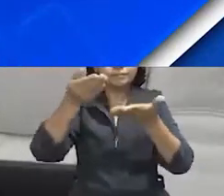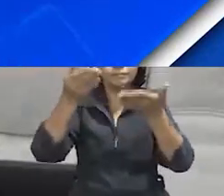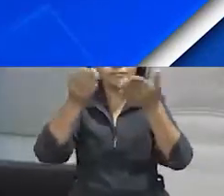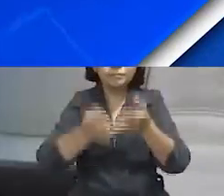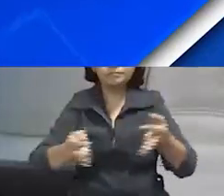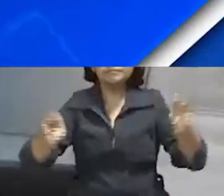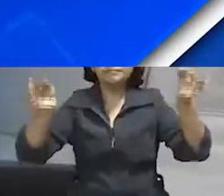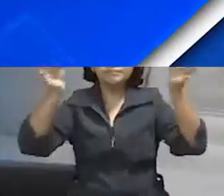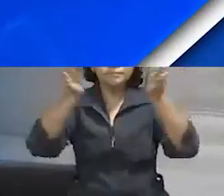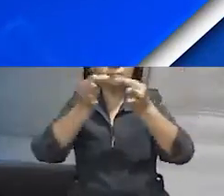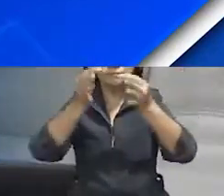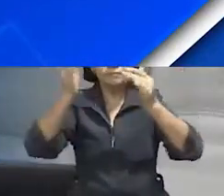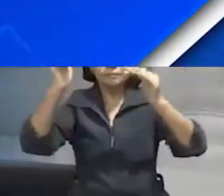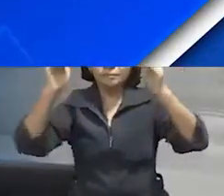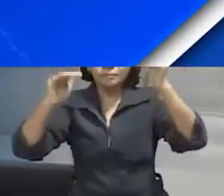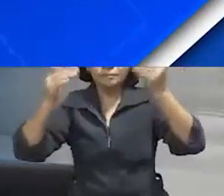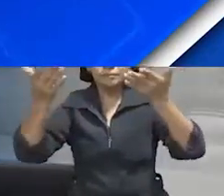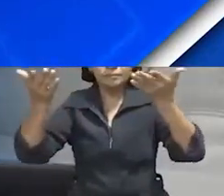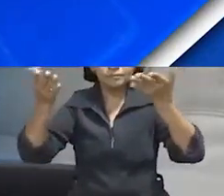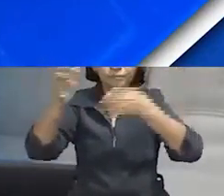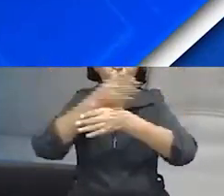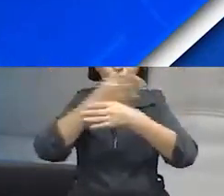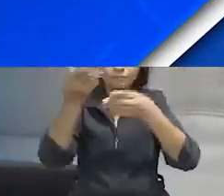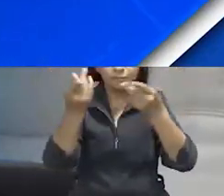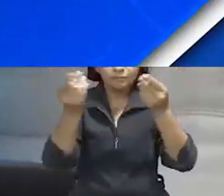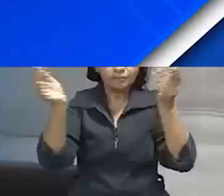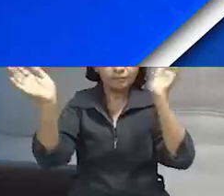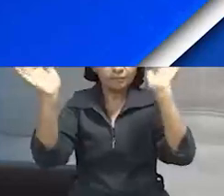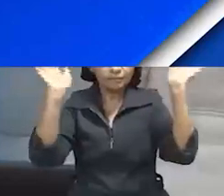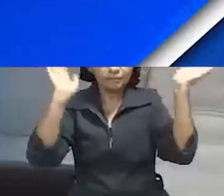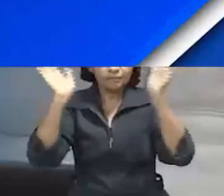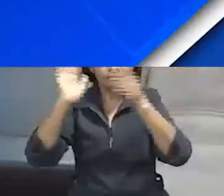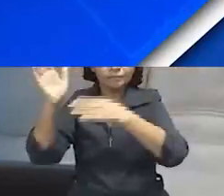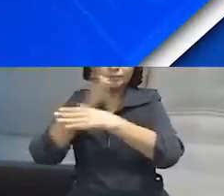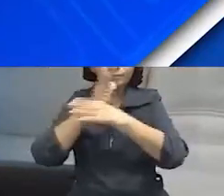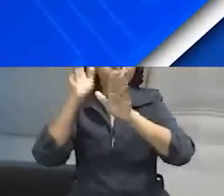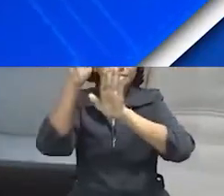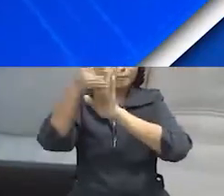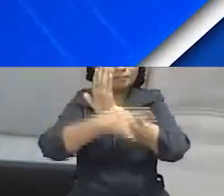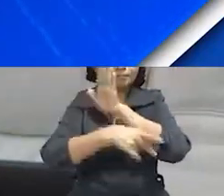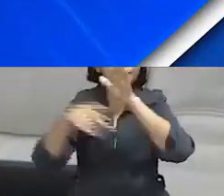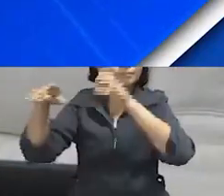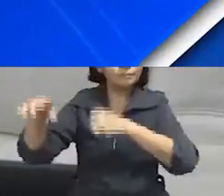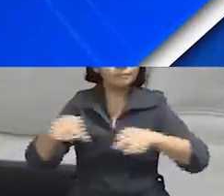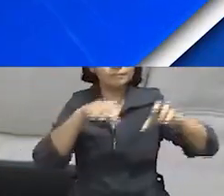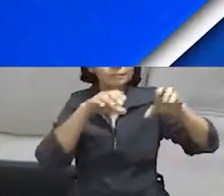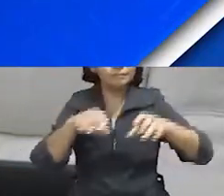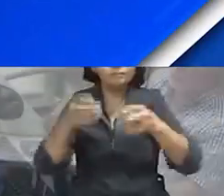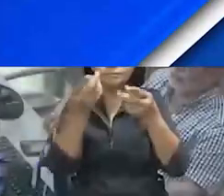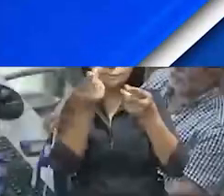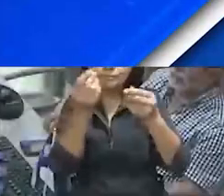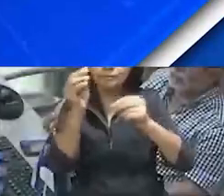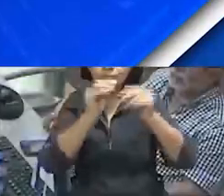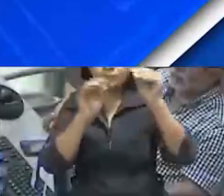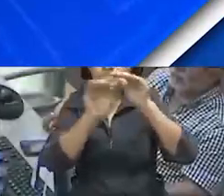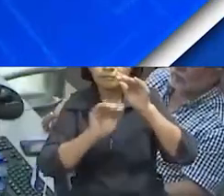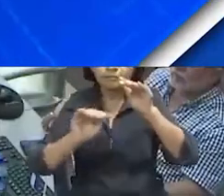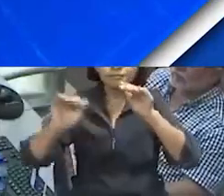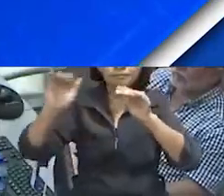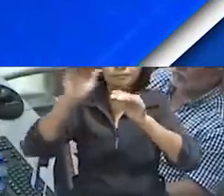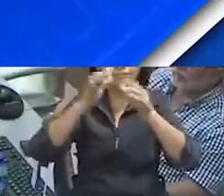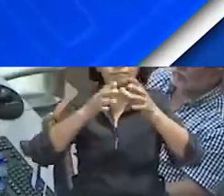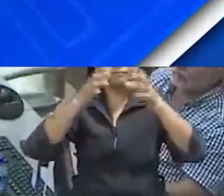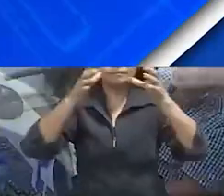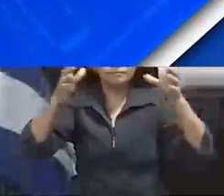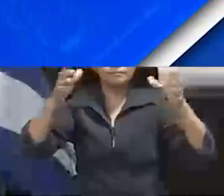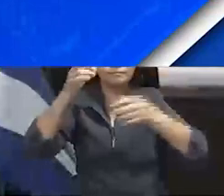factor relevante en la balanza comercial de la mayoría de los países, siendo las actividades económicas que más ha